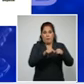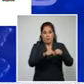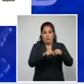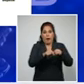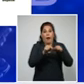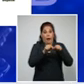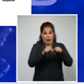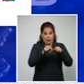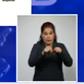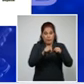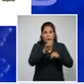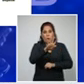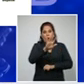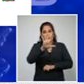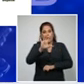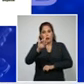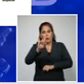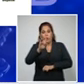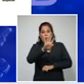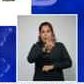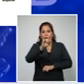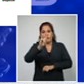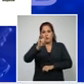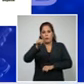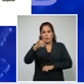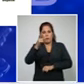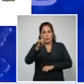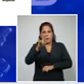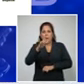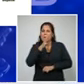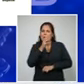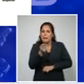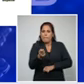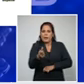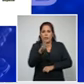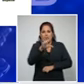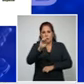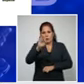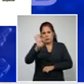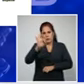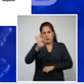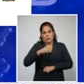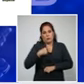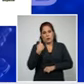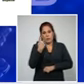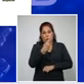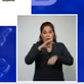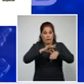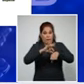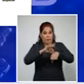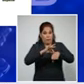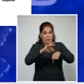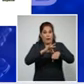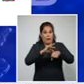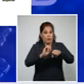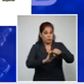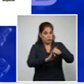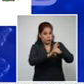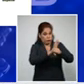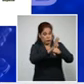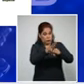el 49,9, prácticamente el 50% de toda la incidencia por COVID-19 en